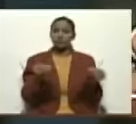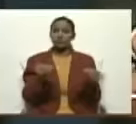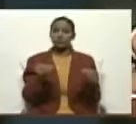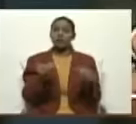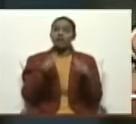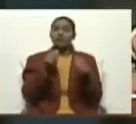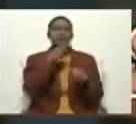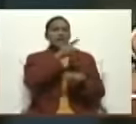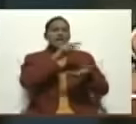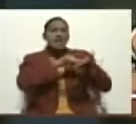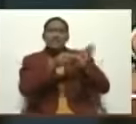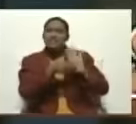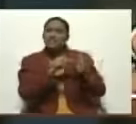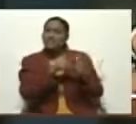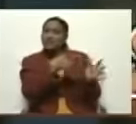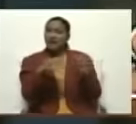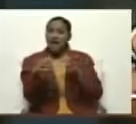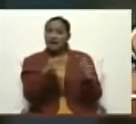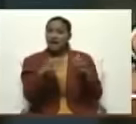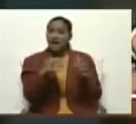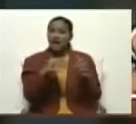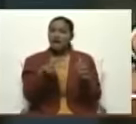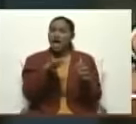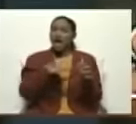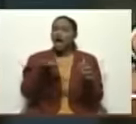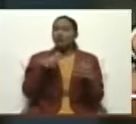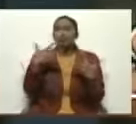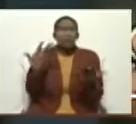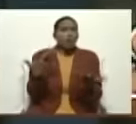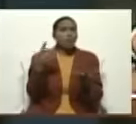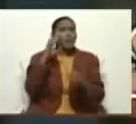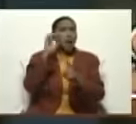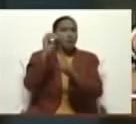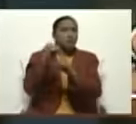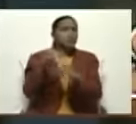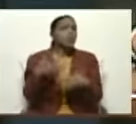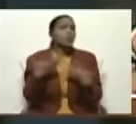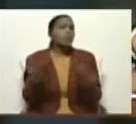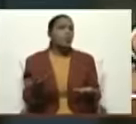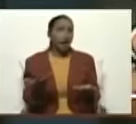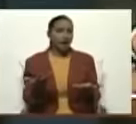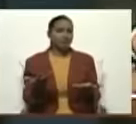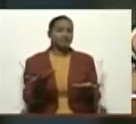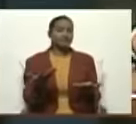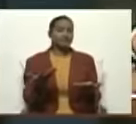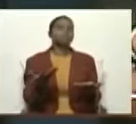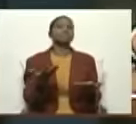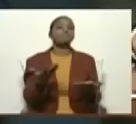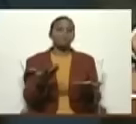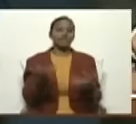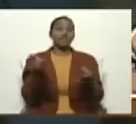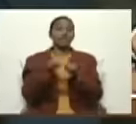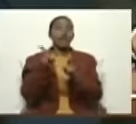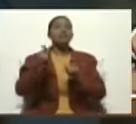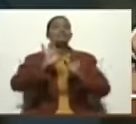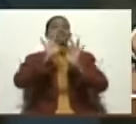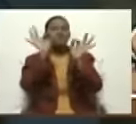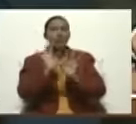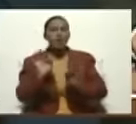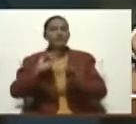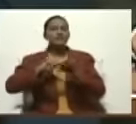llegar? Obviamente es un plan global de exterminio que en su momento